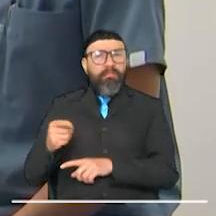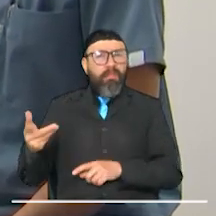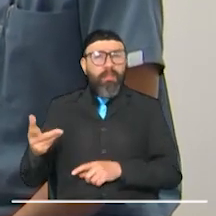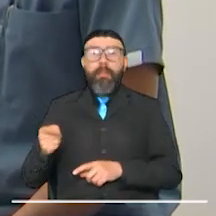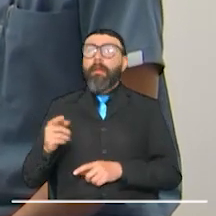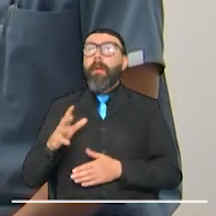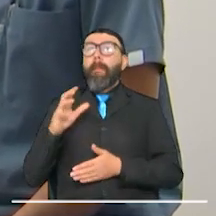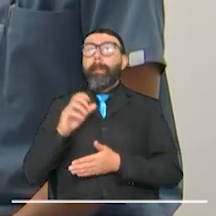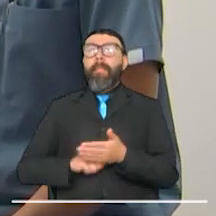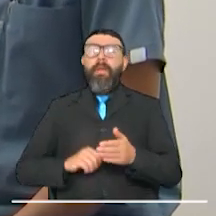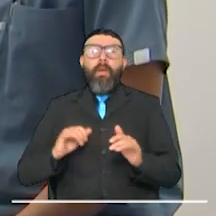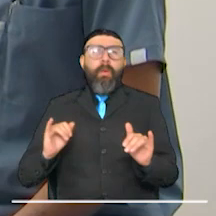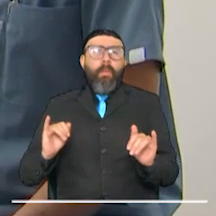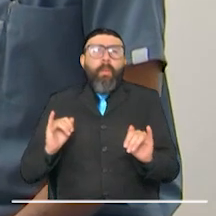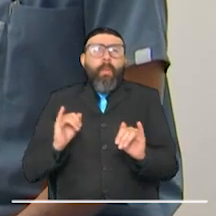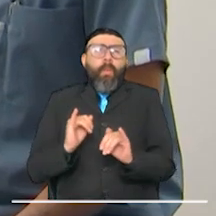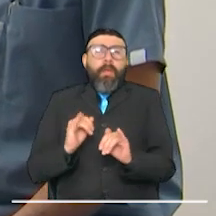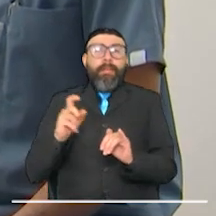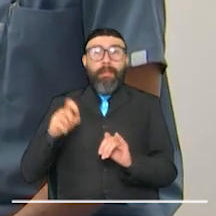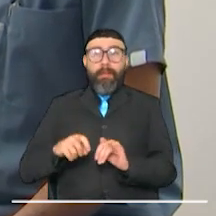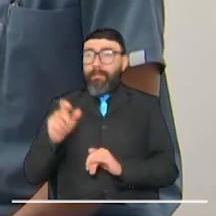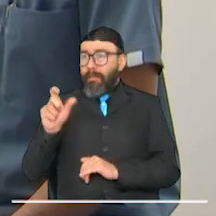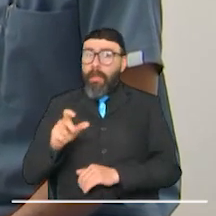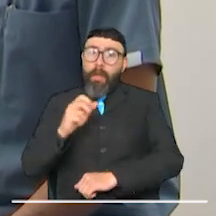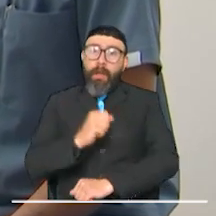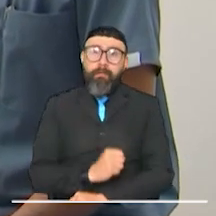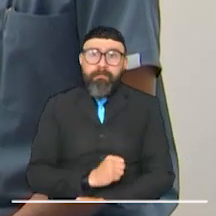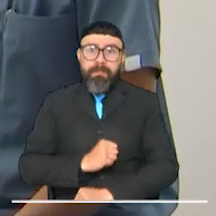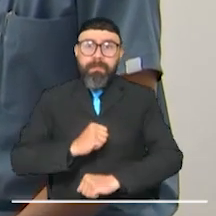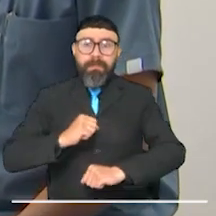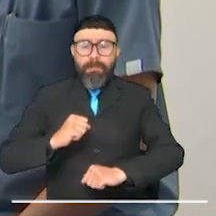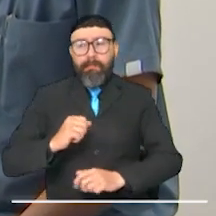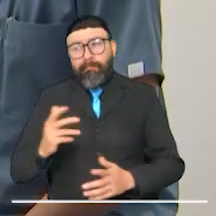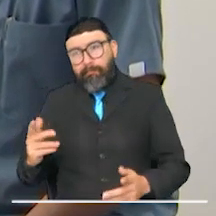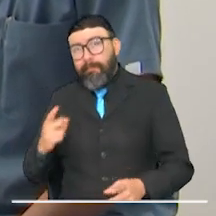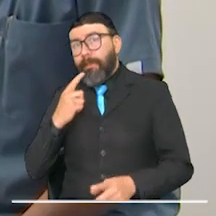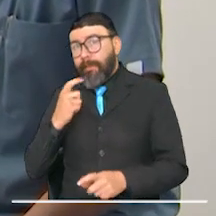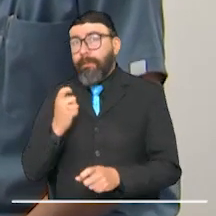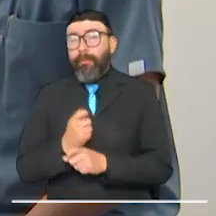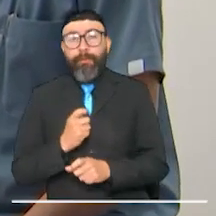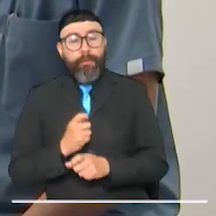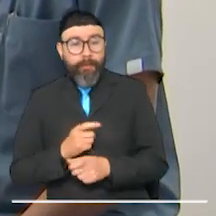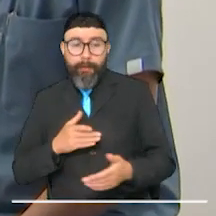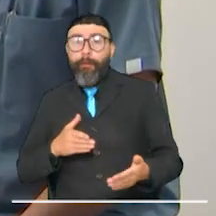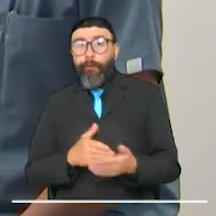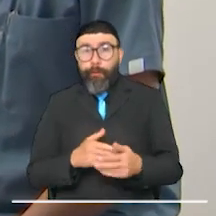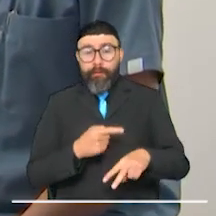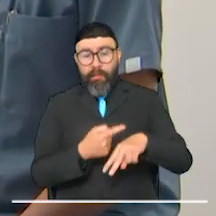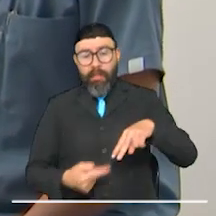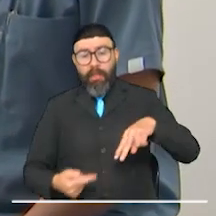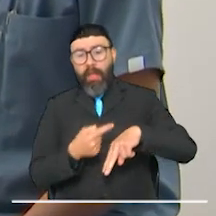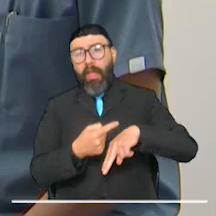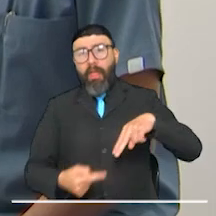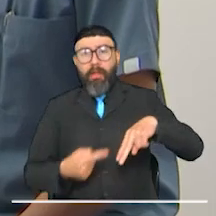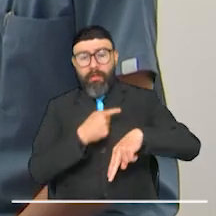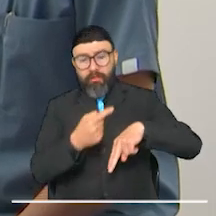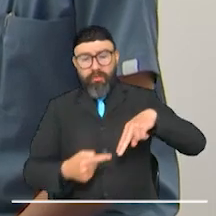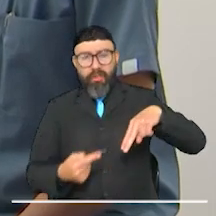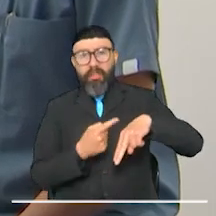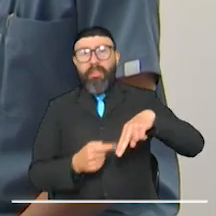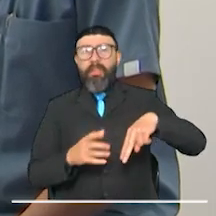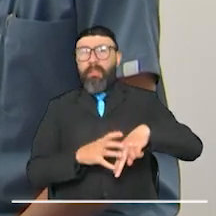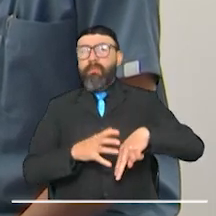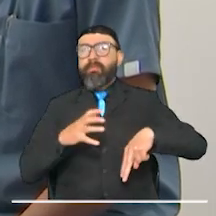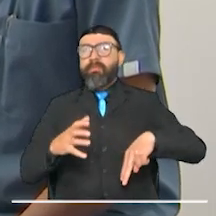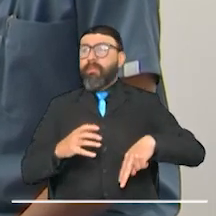disminución del peso corporal la obesidad la obesidad conspira contra todas estas enfermedades dígase arterial